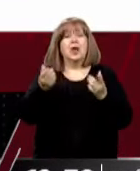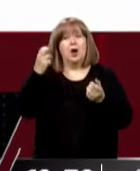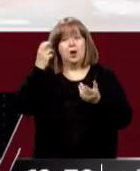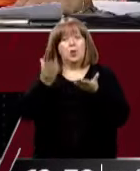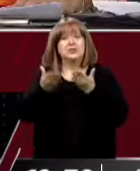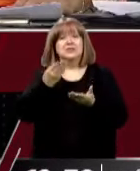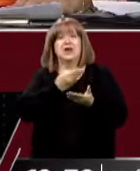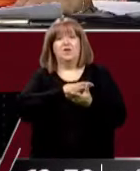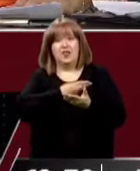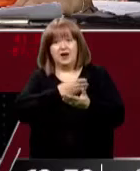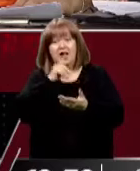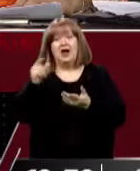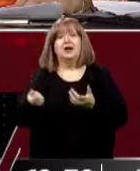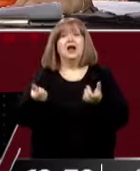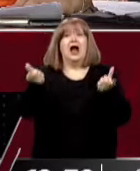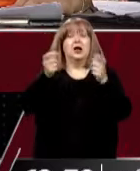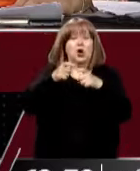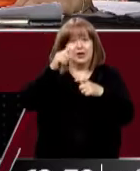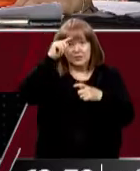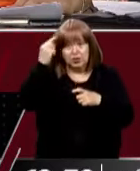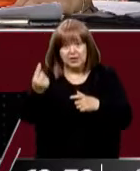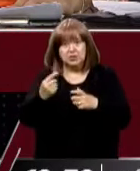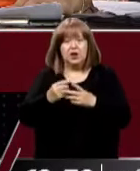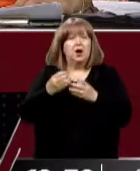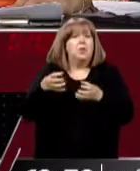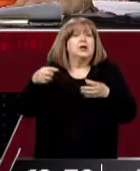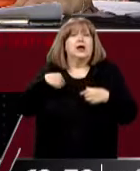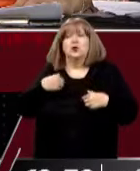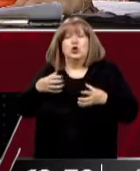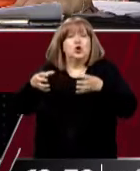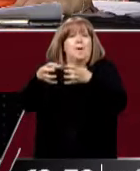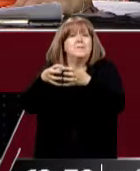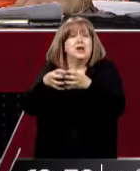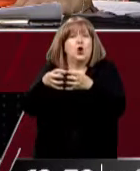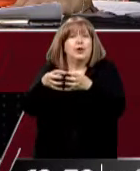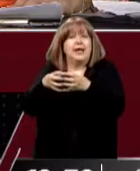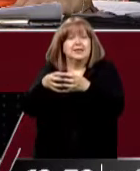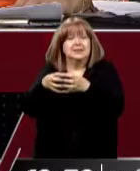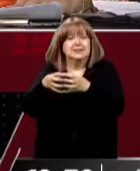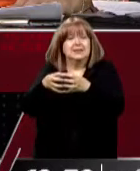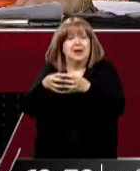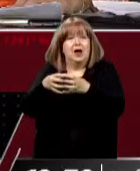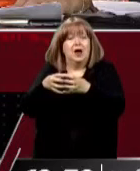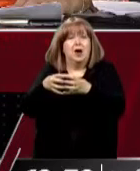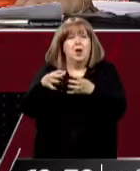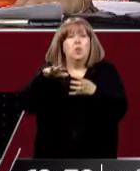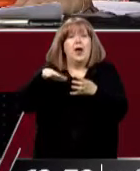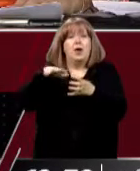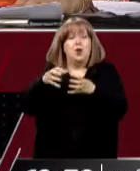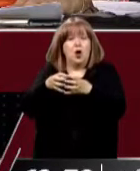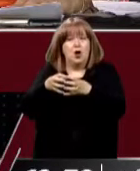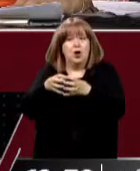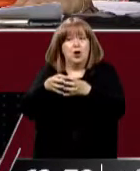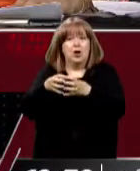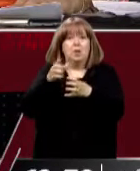Nacional, porque negar a las minorías étnicas es uno de los pasos para generar los antecedentes de un